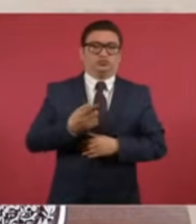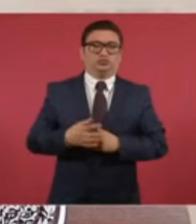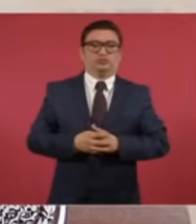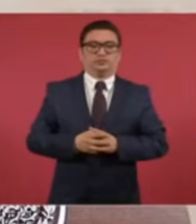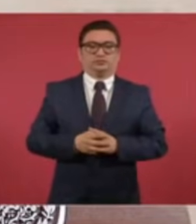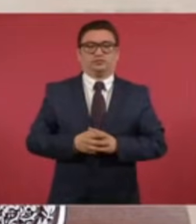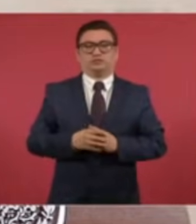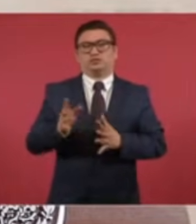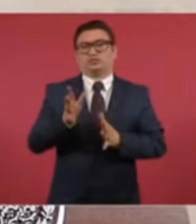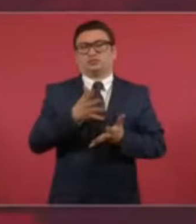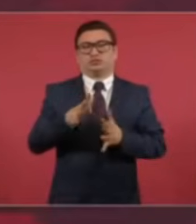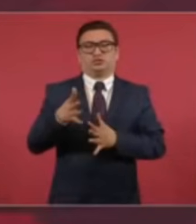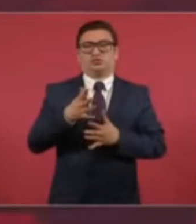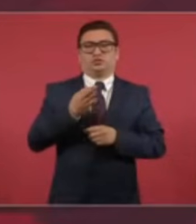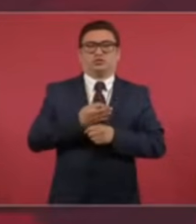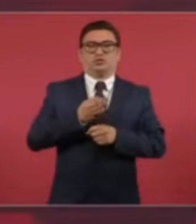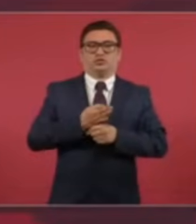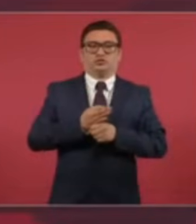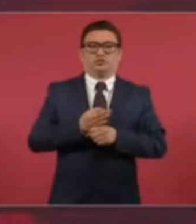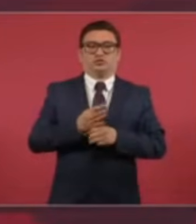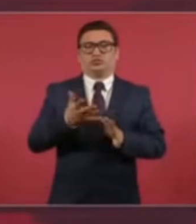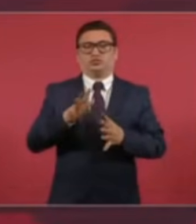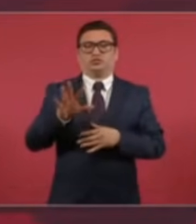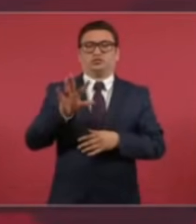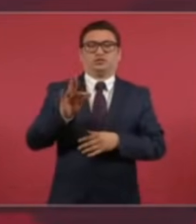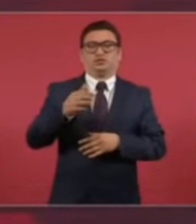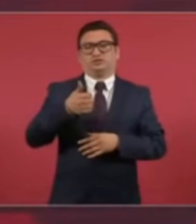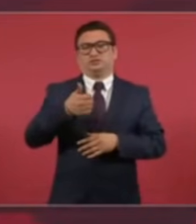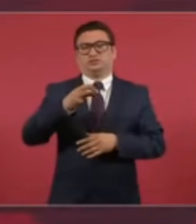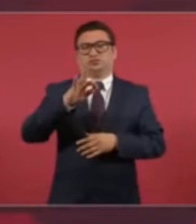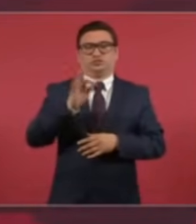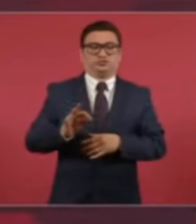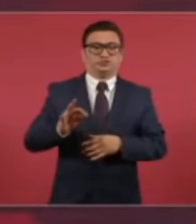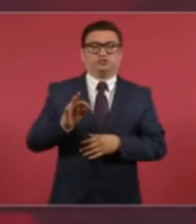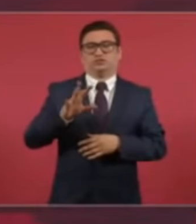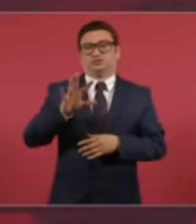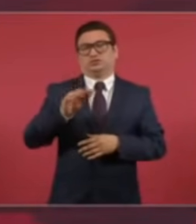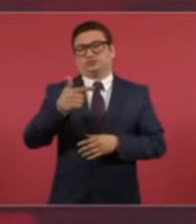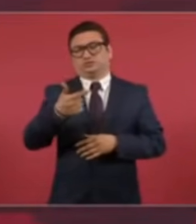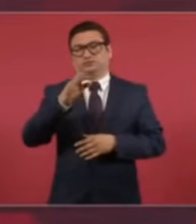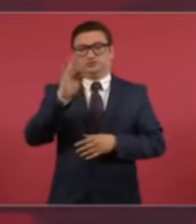estamos actualmente como 46%,